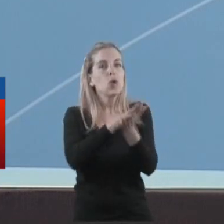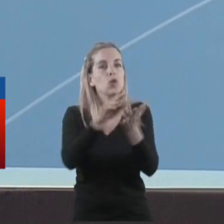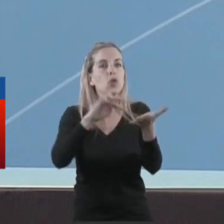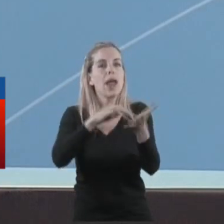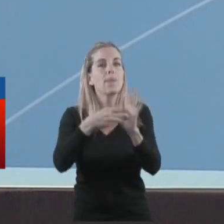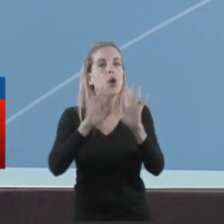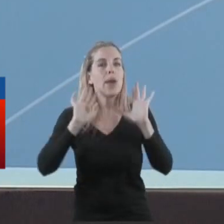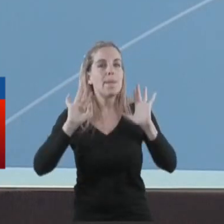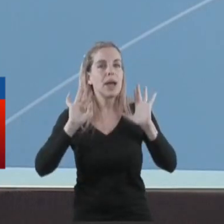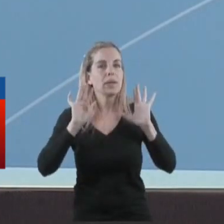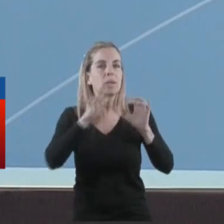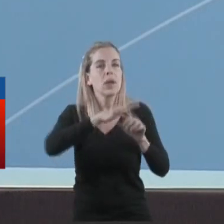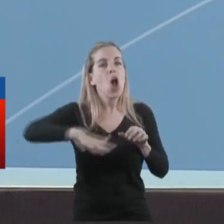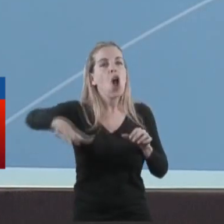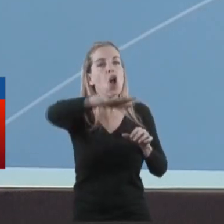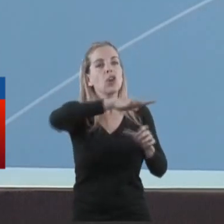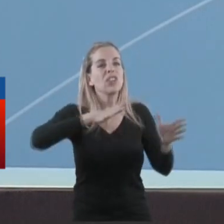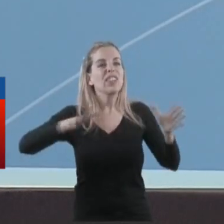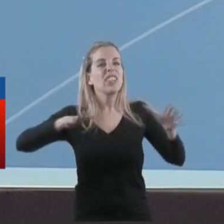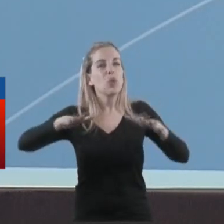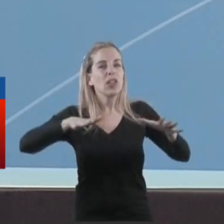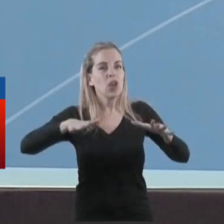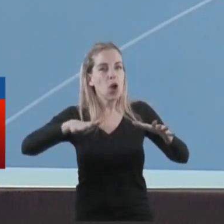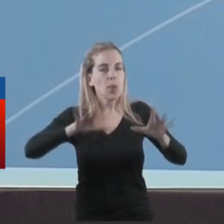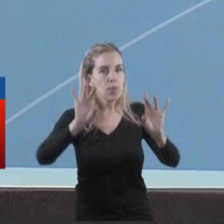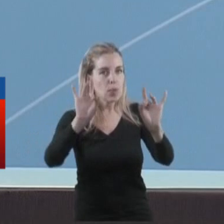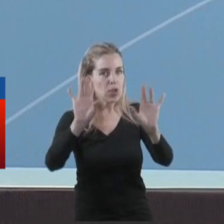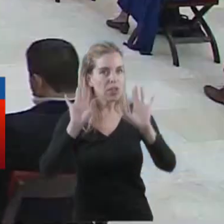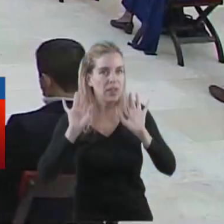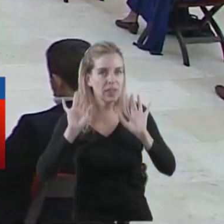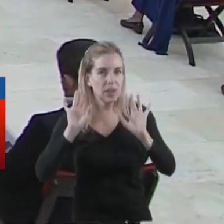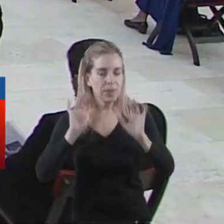problemas en un contexto muy difícil, muy difícil.